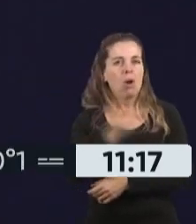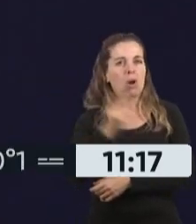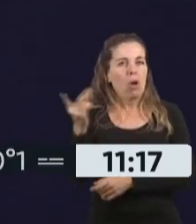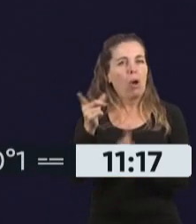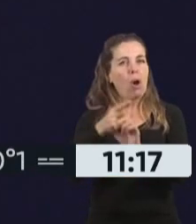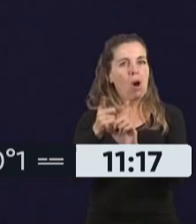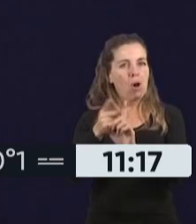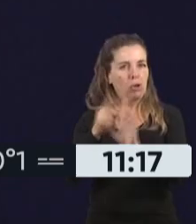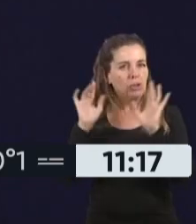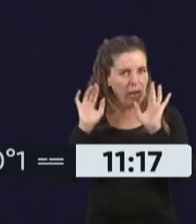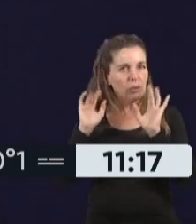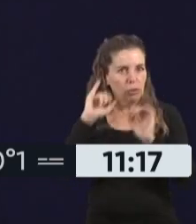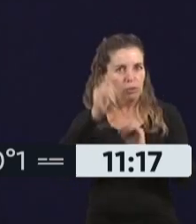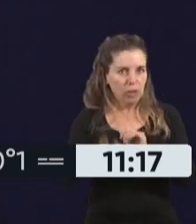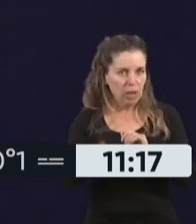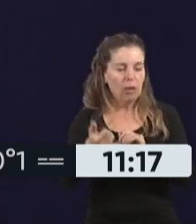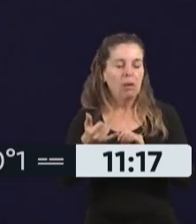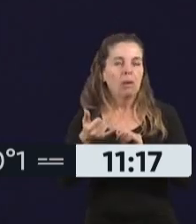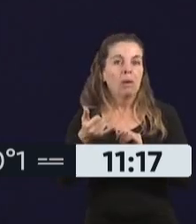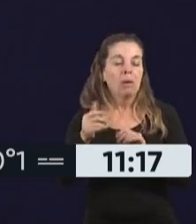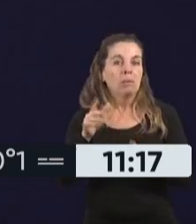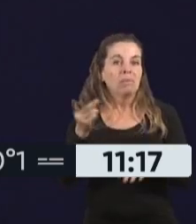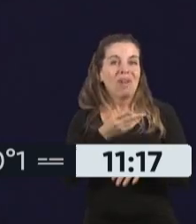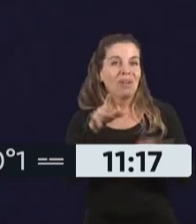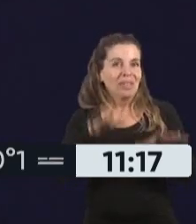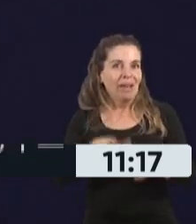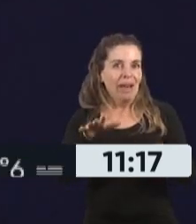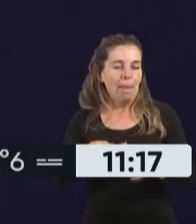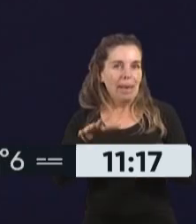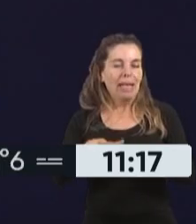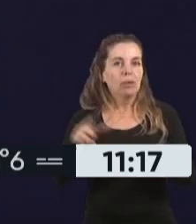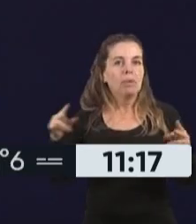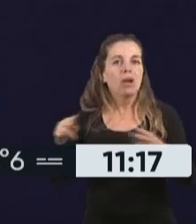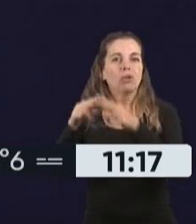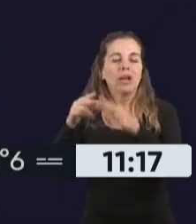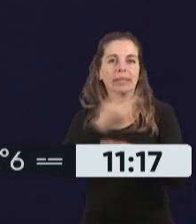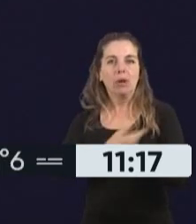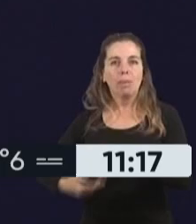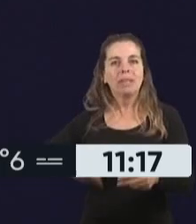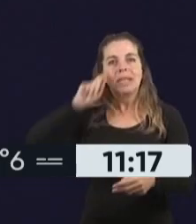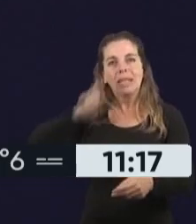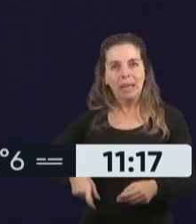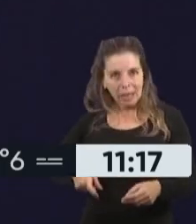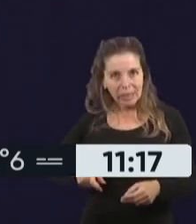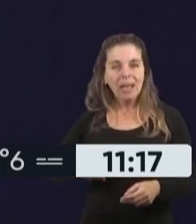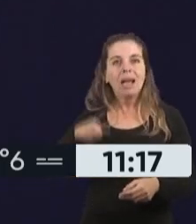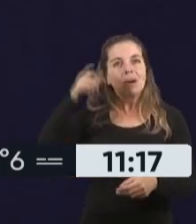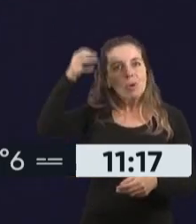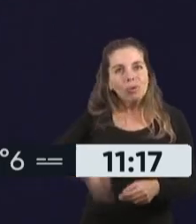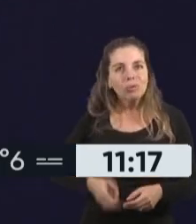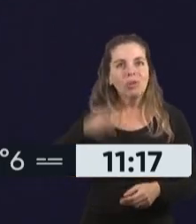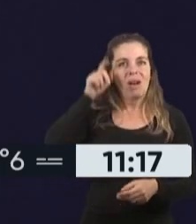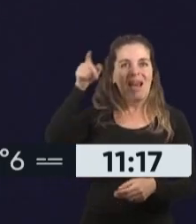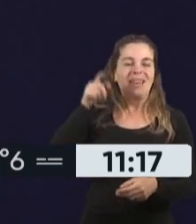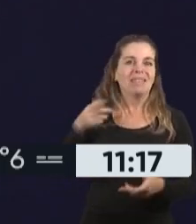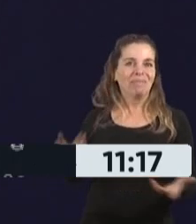específicamente, estaban esperando para verlo al presidente de Ucrania, Zelensky, y efectivamente allí informalmente el